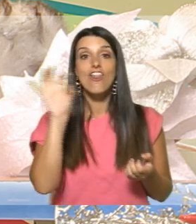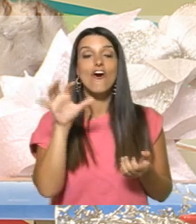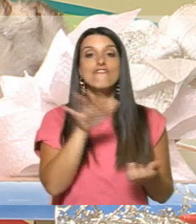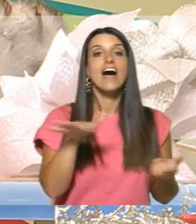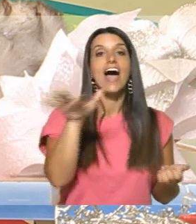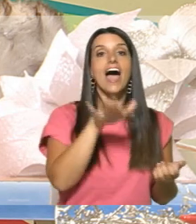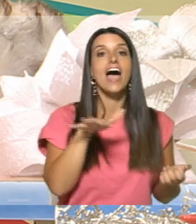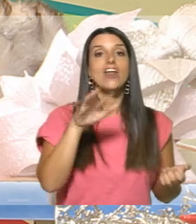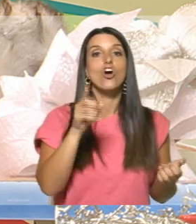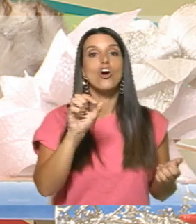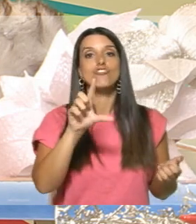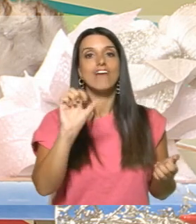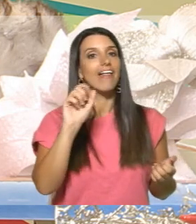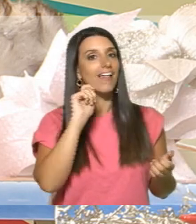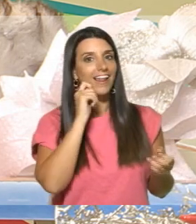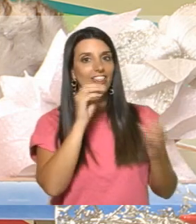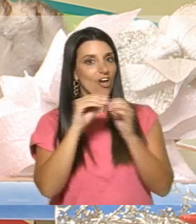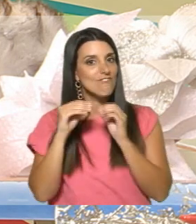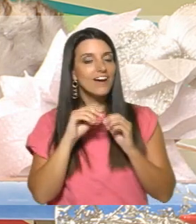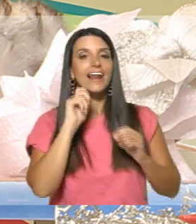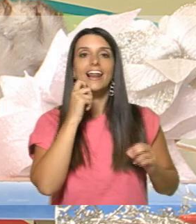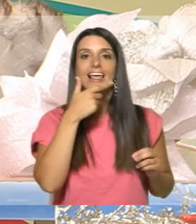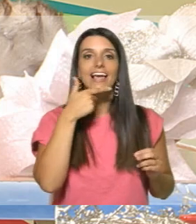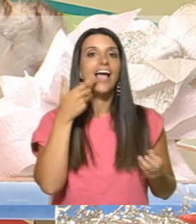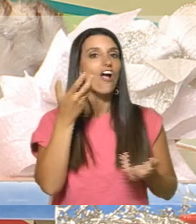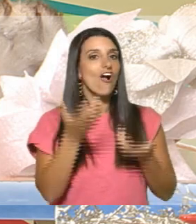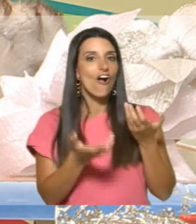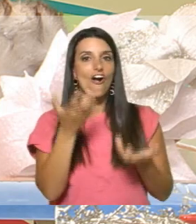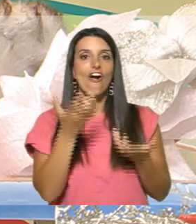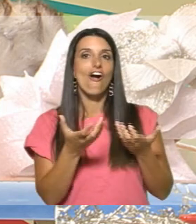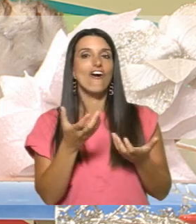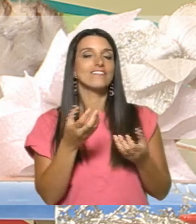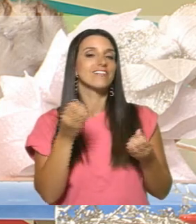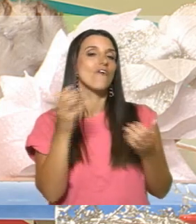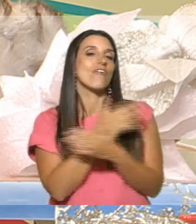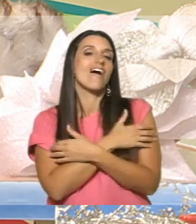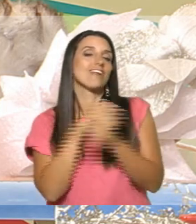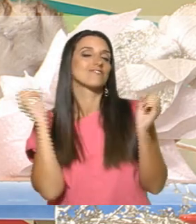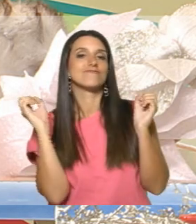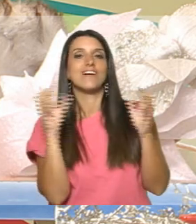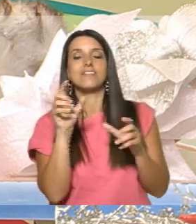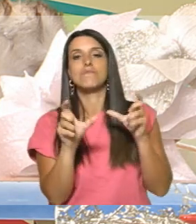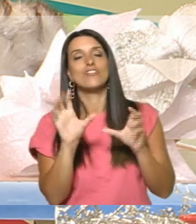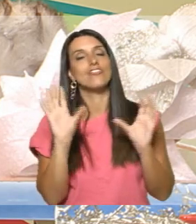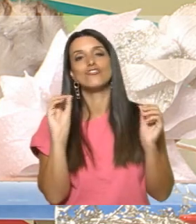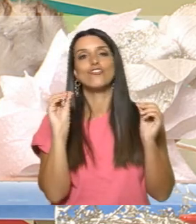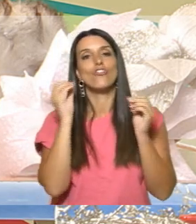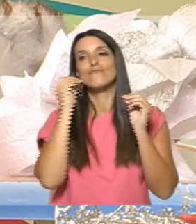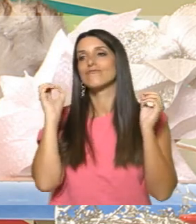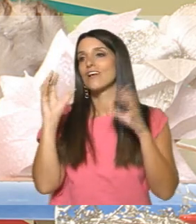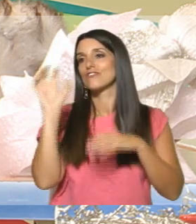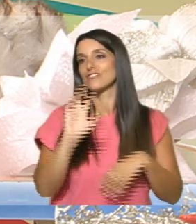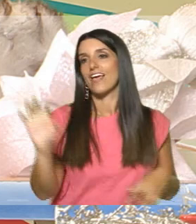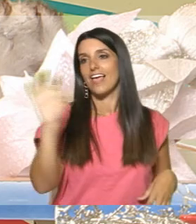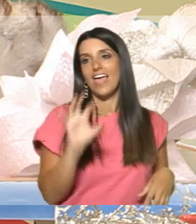La Boyada. Qué compañeros lindos, muy ricas las recetas. Muchas sigan gracias. Así. Gente linda, nos mandan un abrazo. Entonces, para toda la gente del cerro, gracias por estar del otro